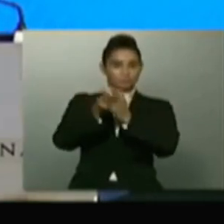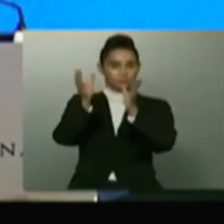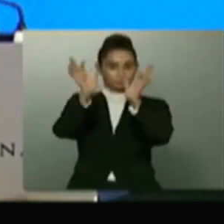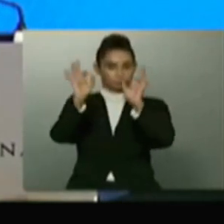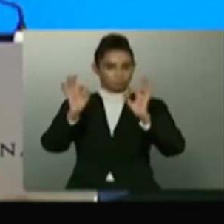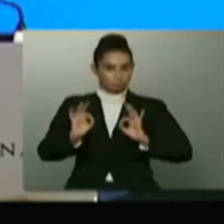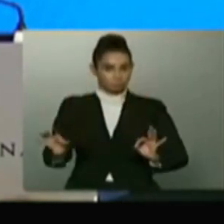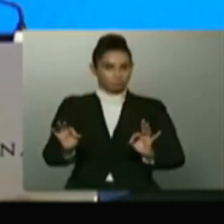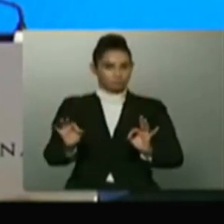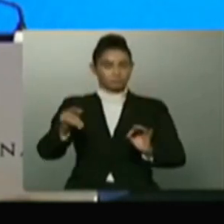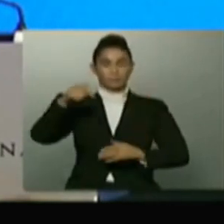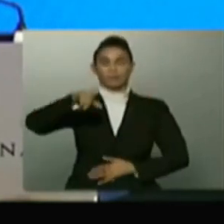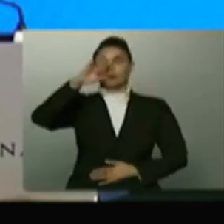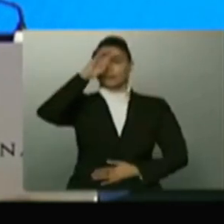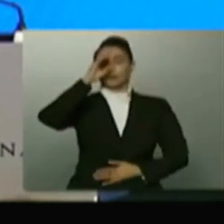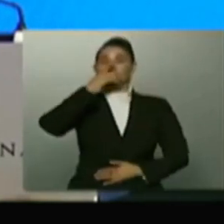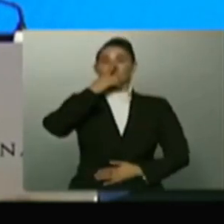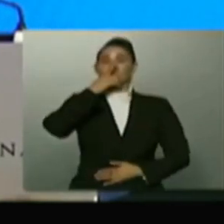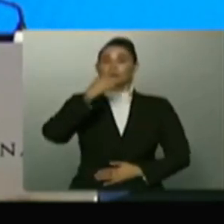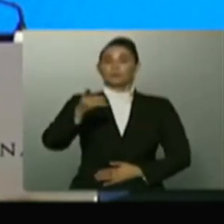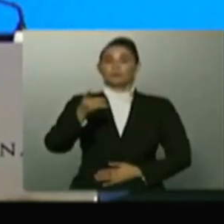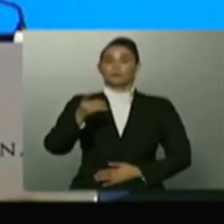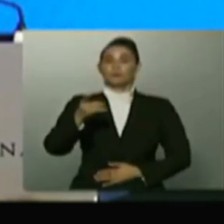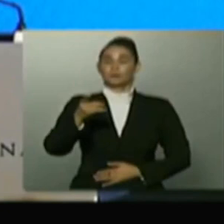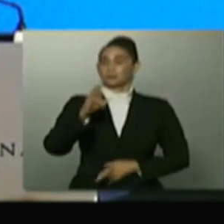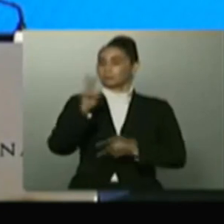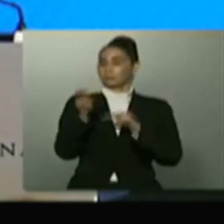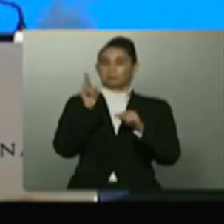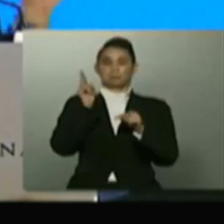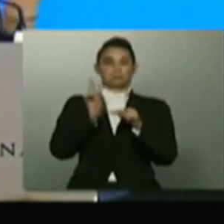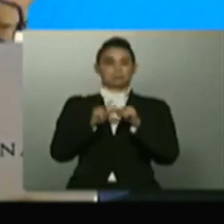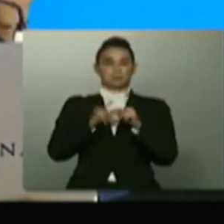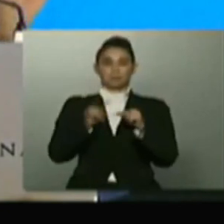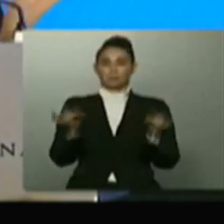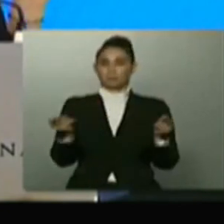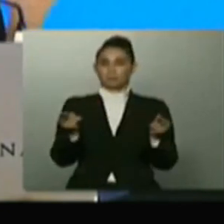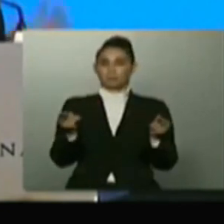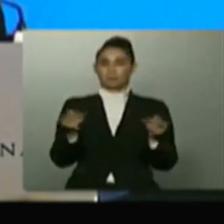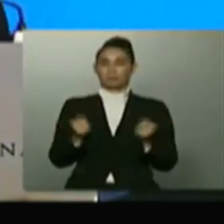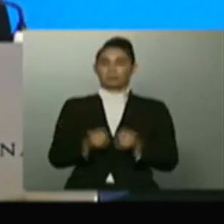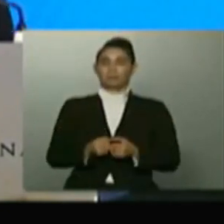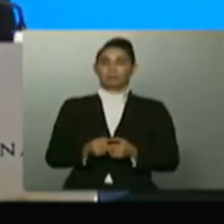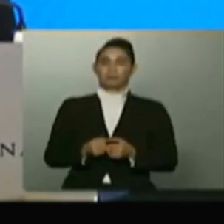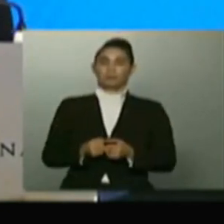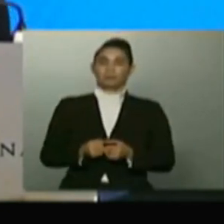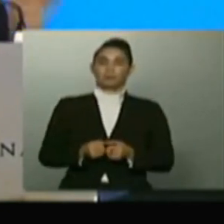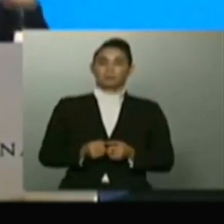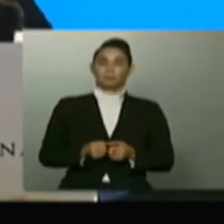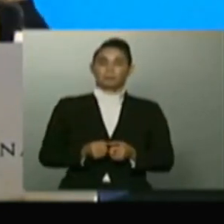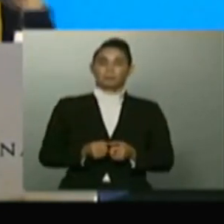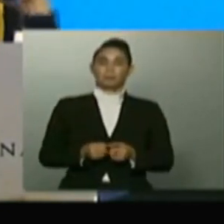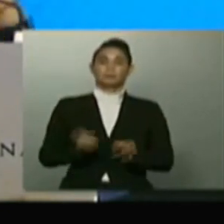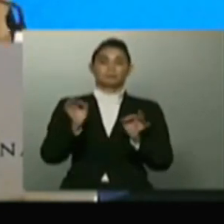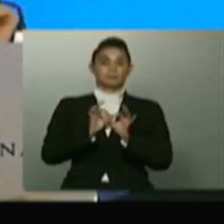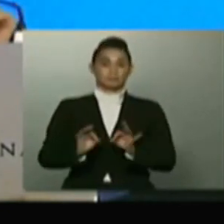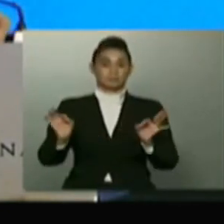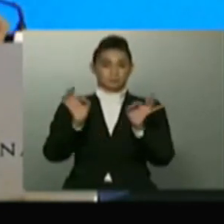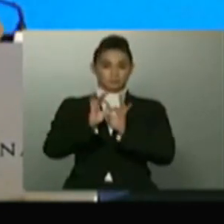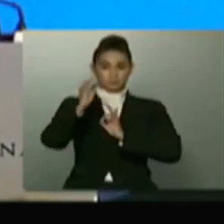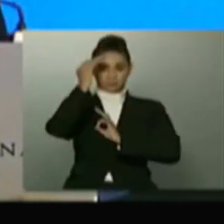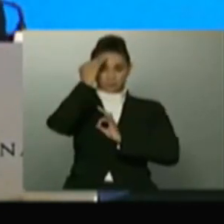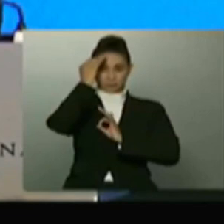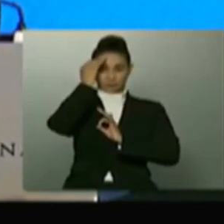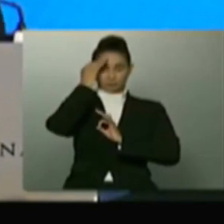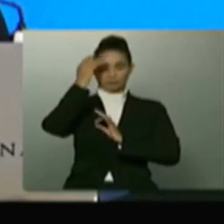que reponga obliga a estar tan normalizado como corrección es importante también